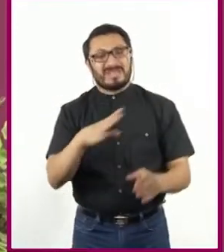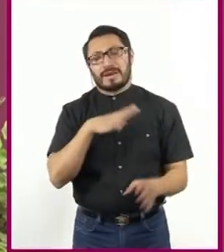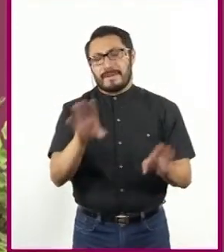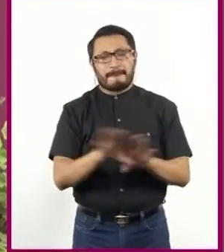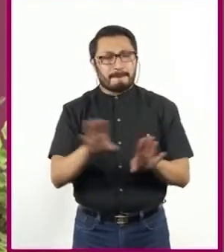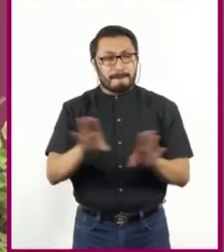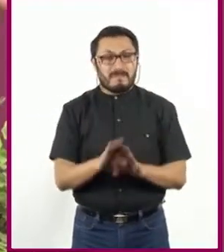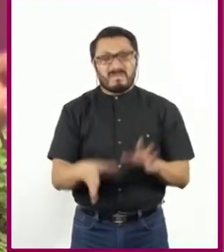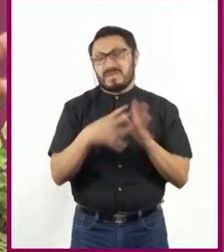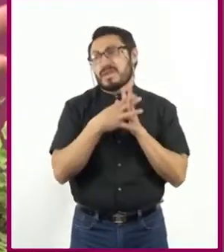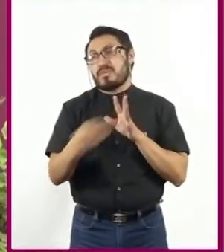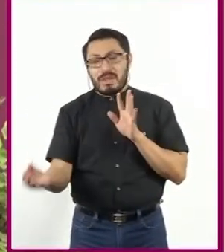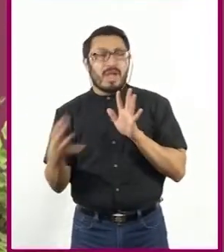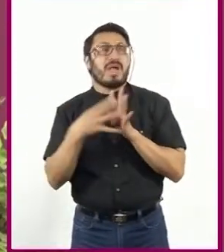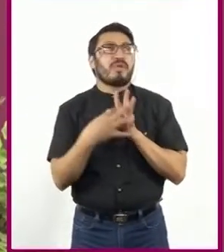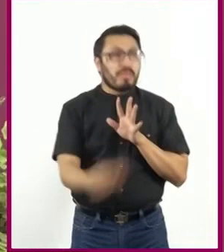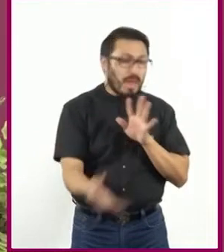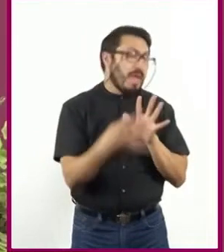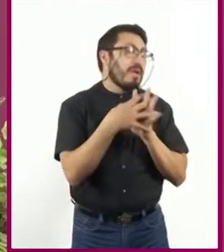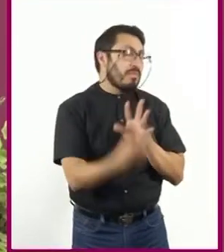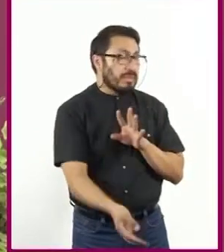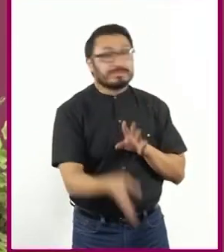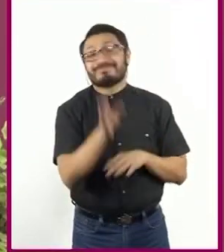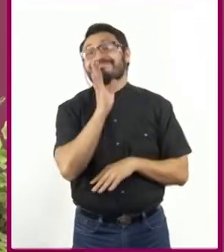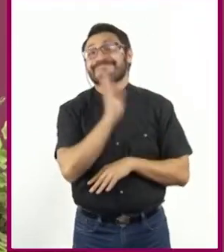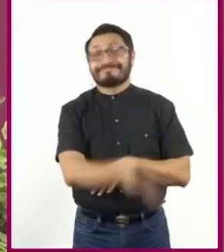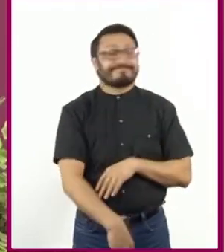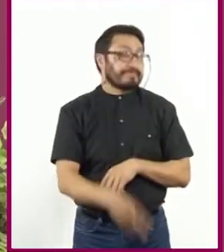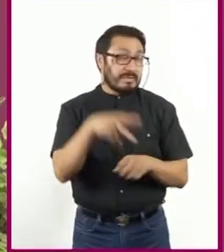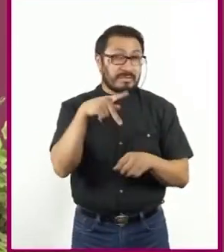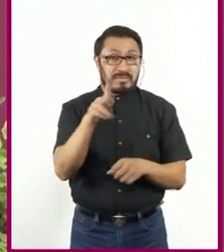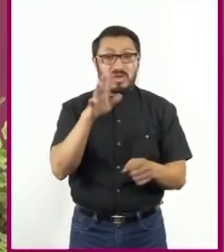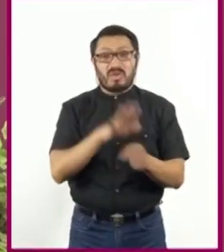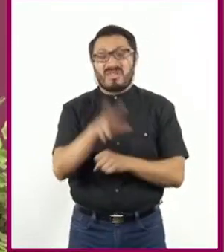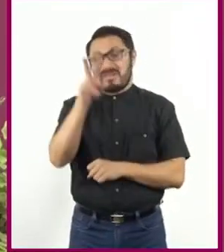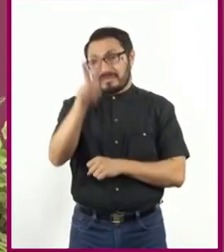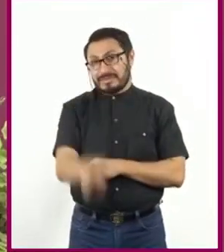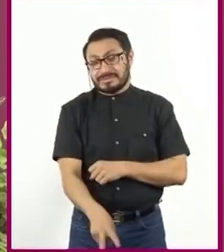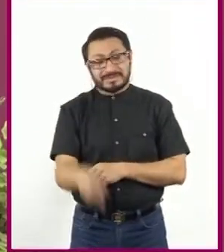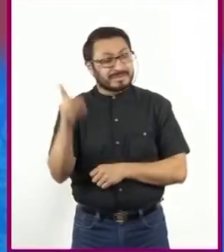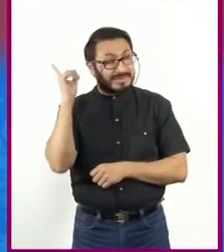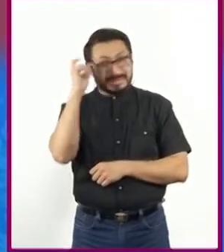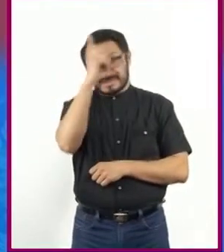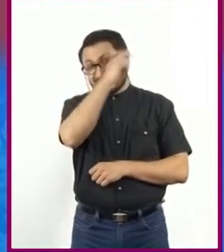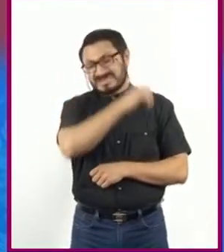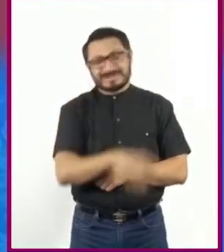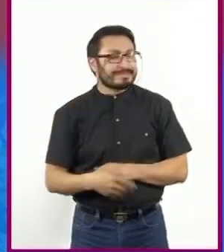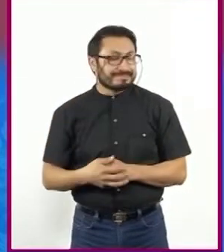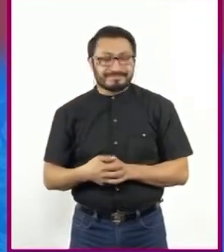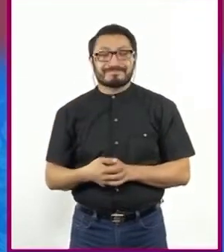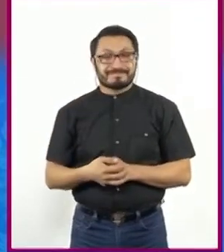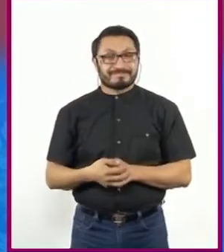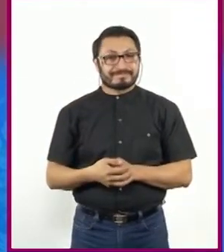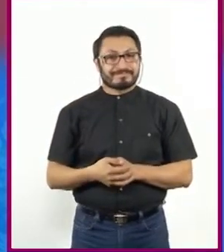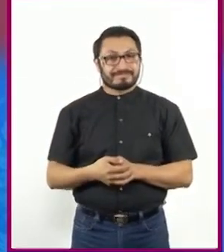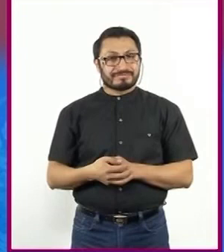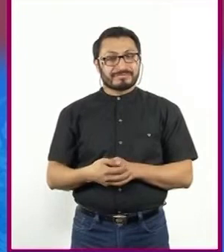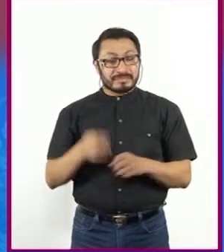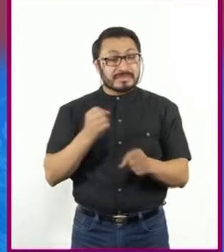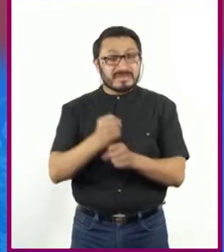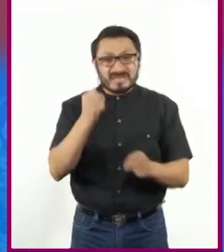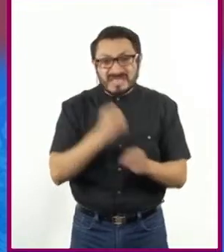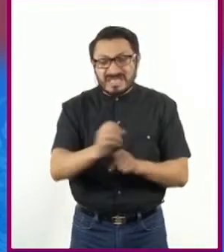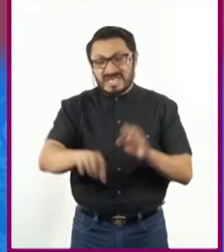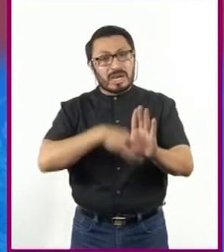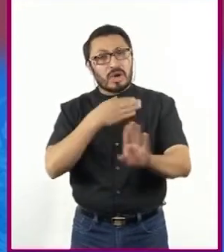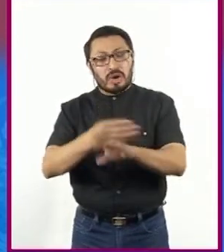de reproducción de la violencia, aunque las verdaderas consecuencias son difíciles de evaluar. La violencia afecta el bienestar de